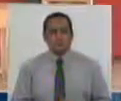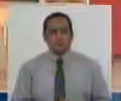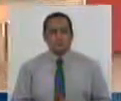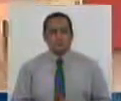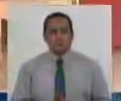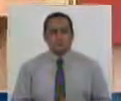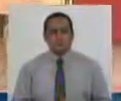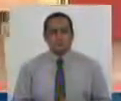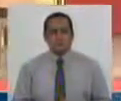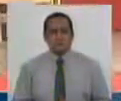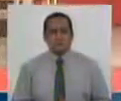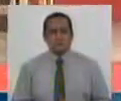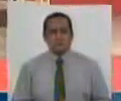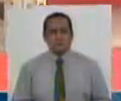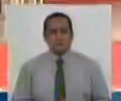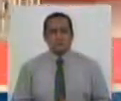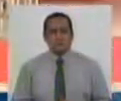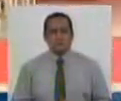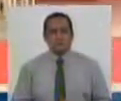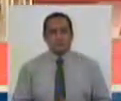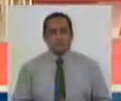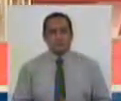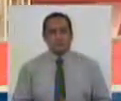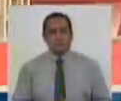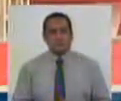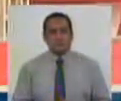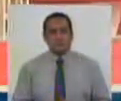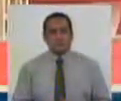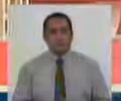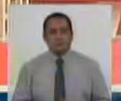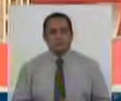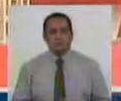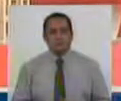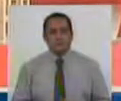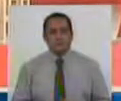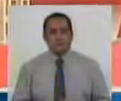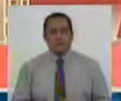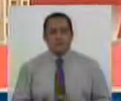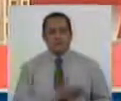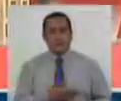El presidente de